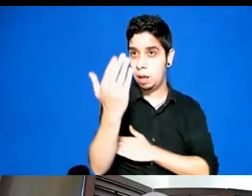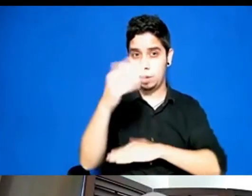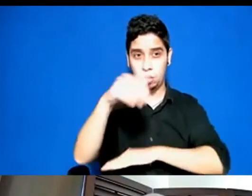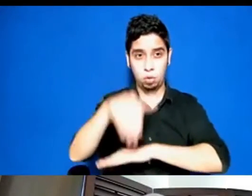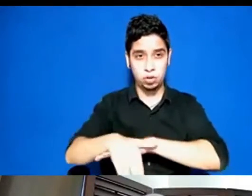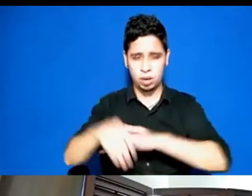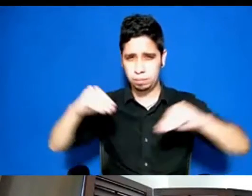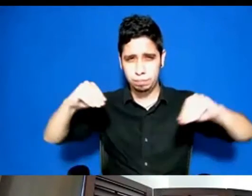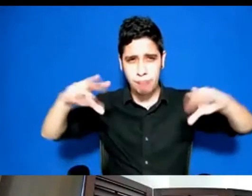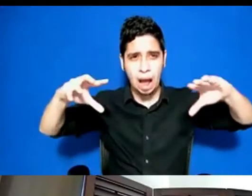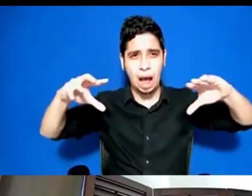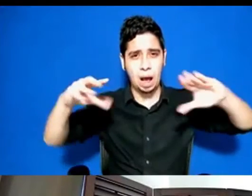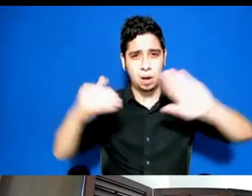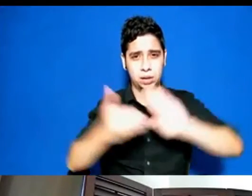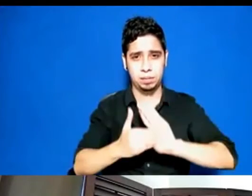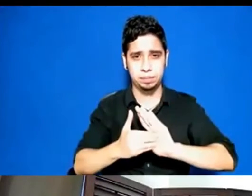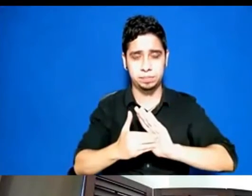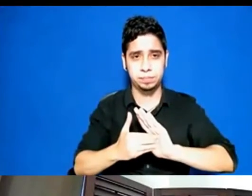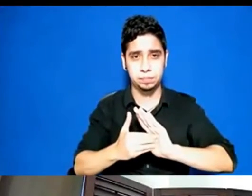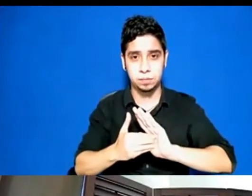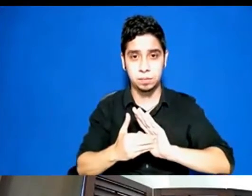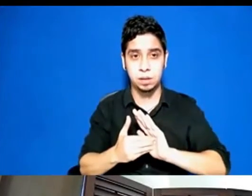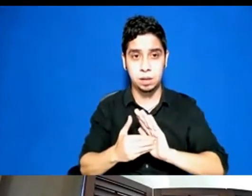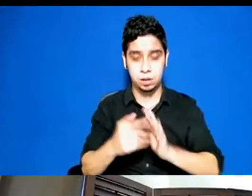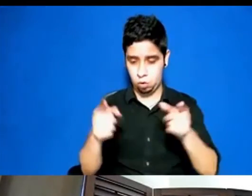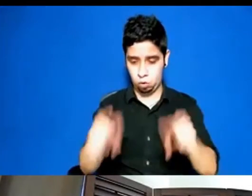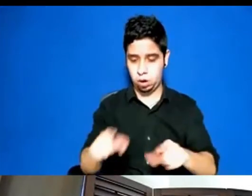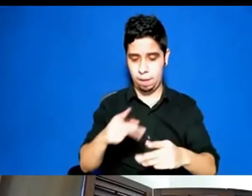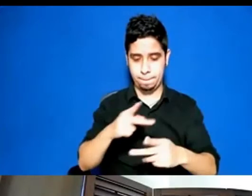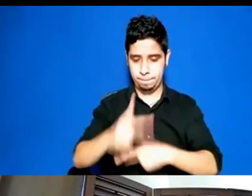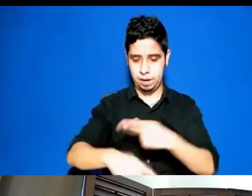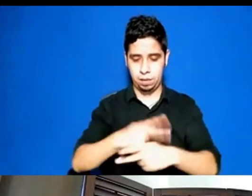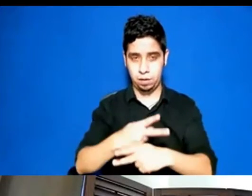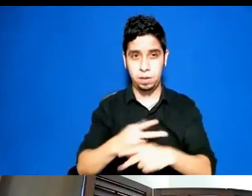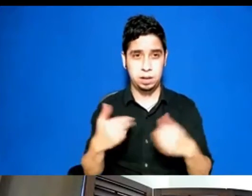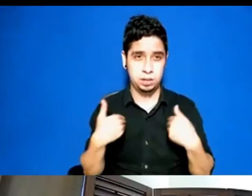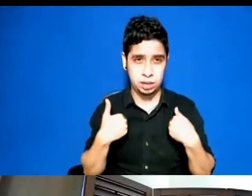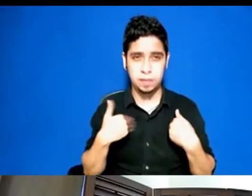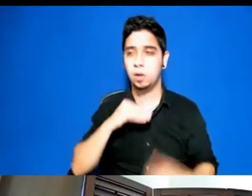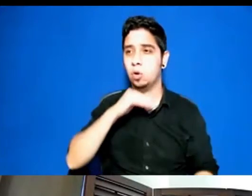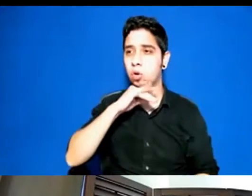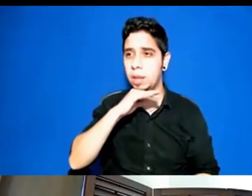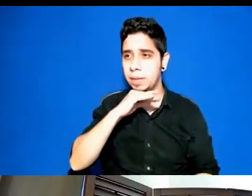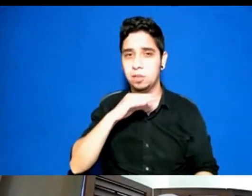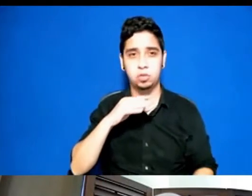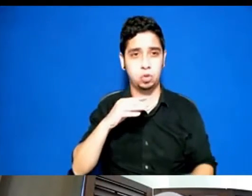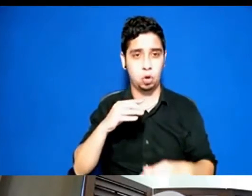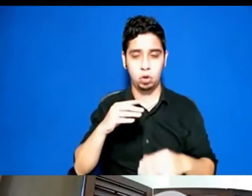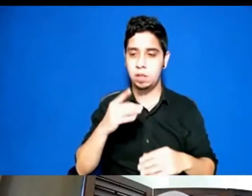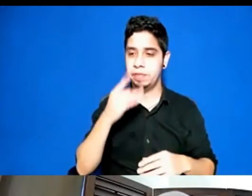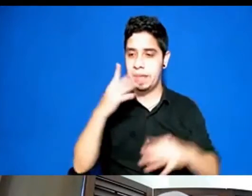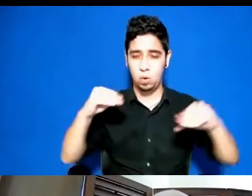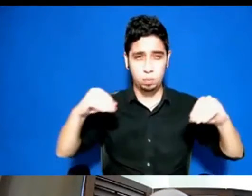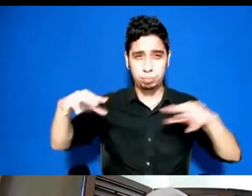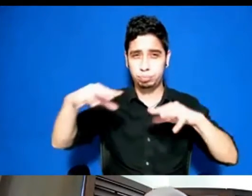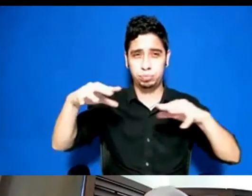focos. Uh-huh. Oye, y el planeta tiene contaminación lumínica en general.